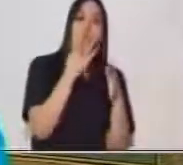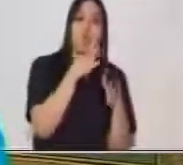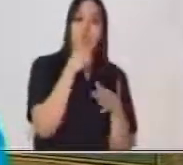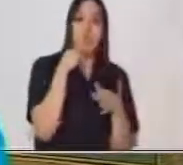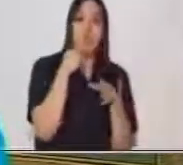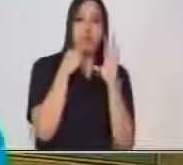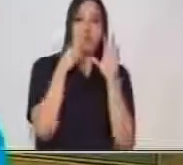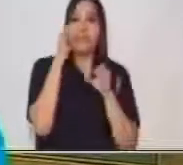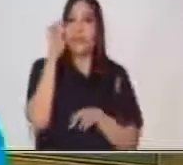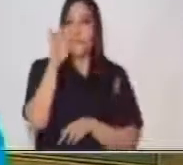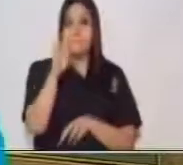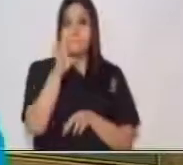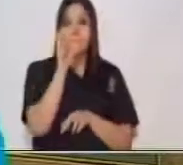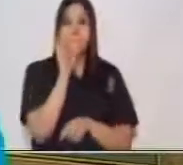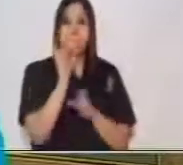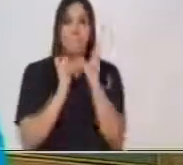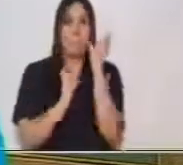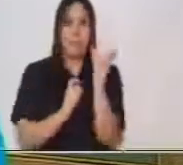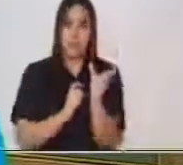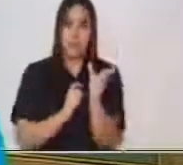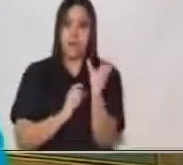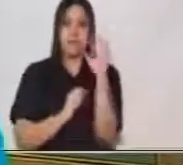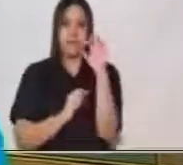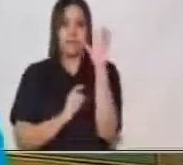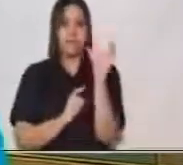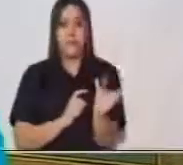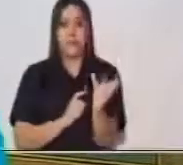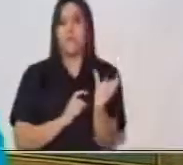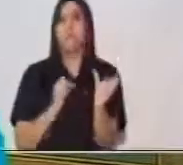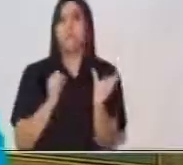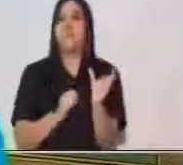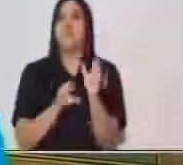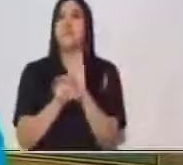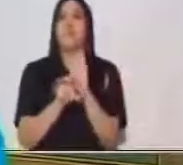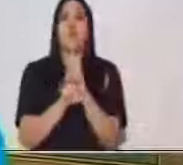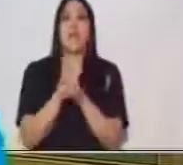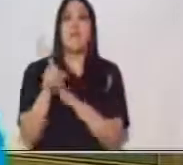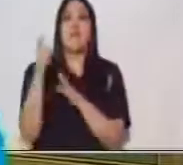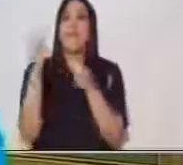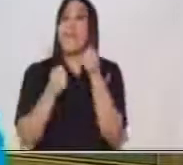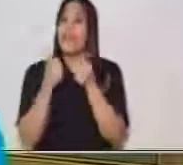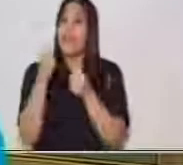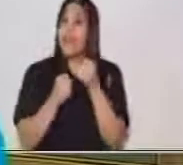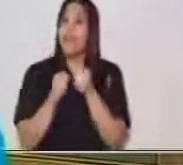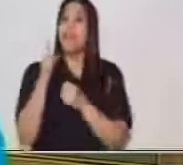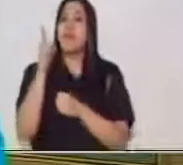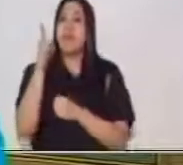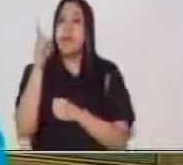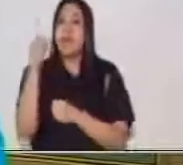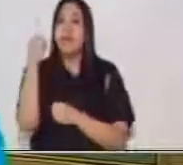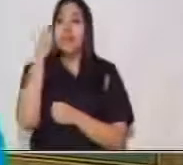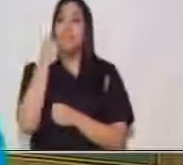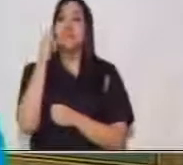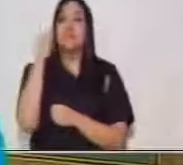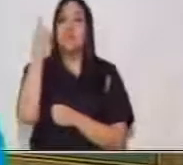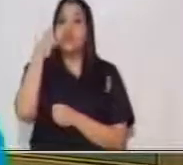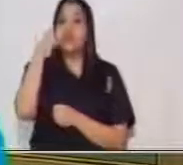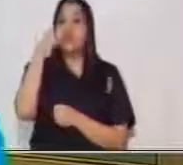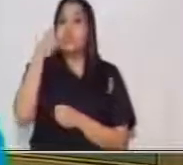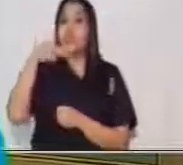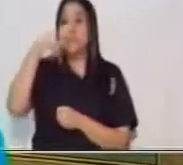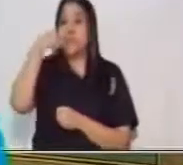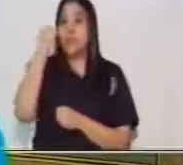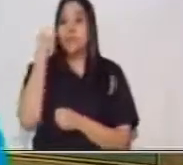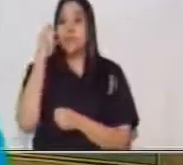más importante del sujeto y generalmente es un sustantivo. Y sin el núcleo del sujeto nuestra oración no